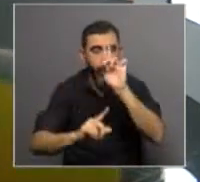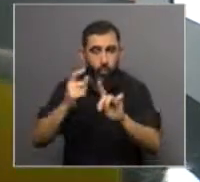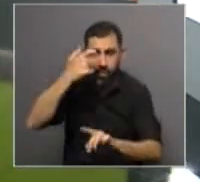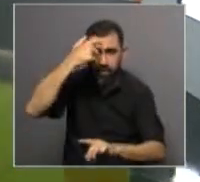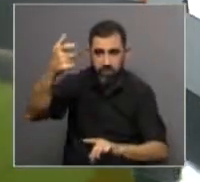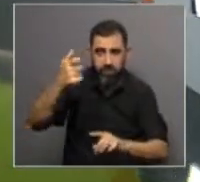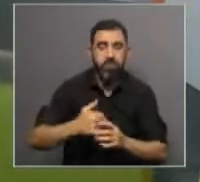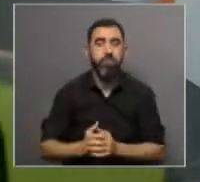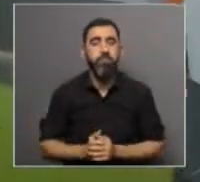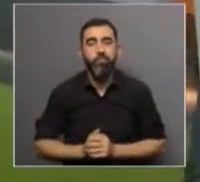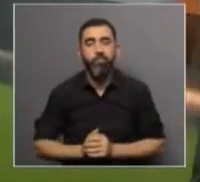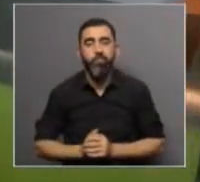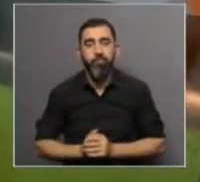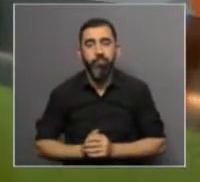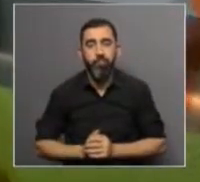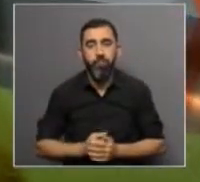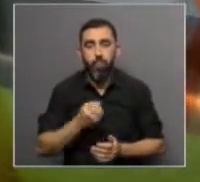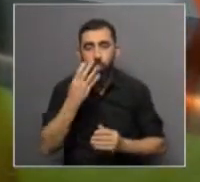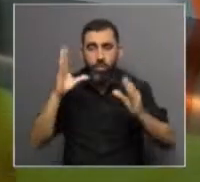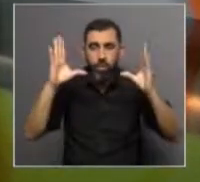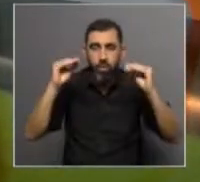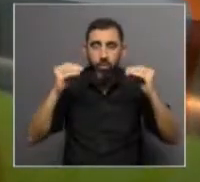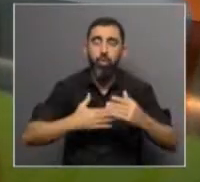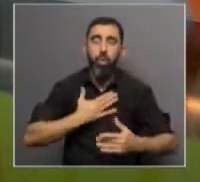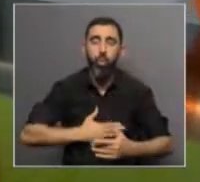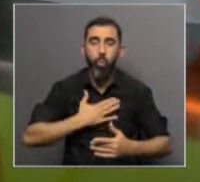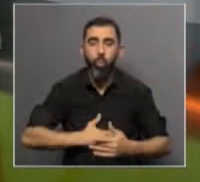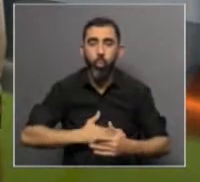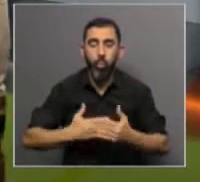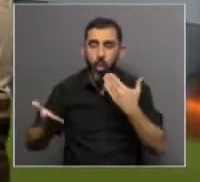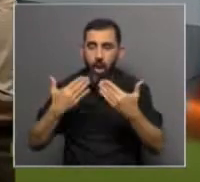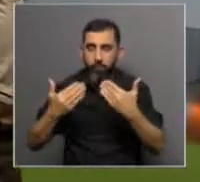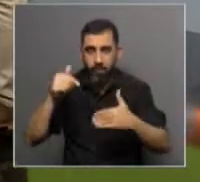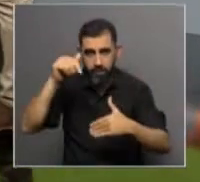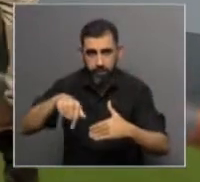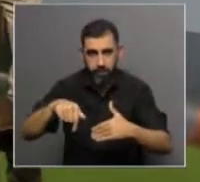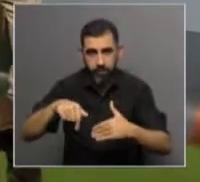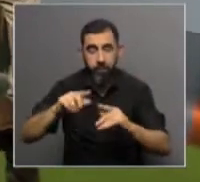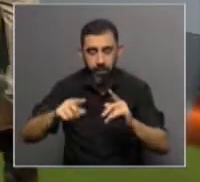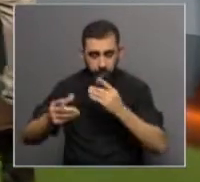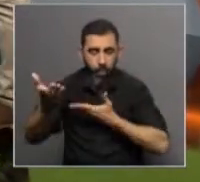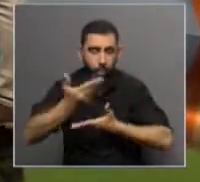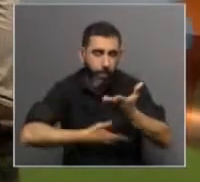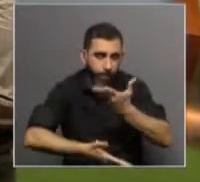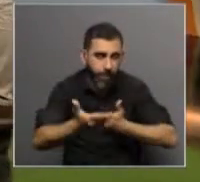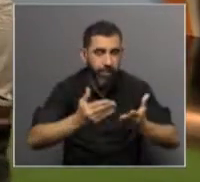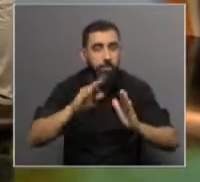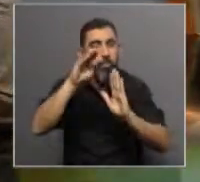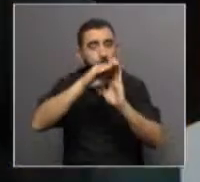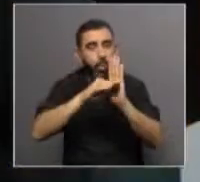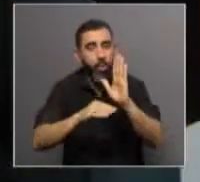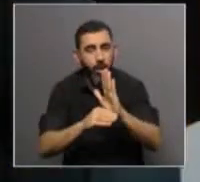buenas noches. Buenas noches, un placer de hablar contigo y en particular de compartir el programa